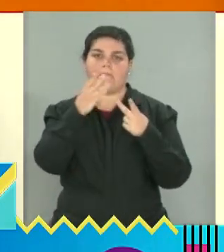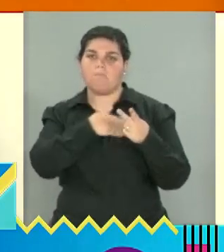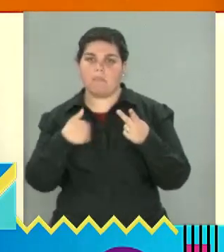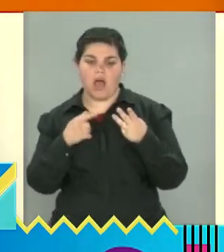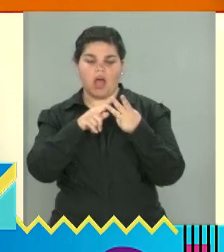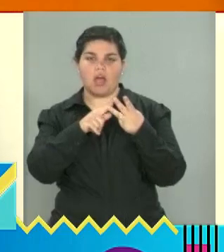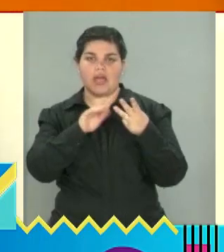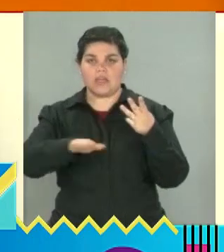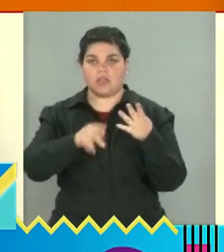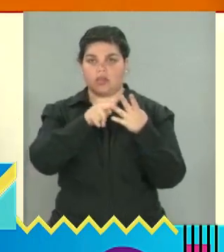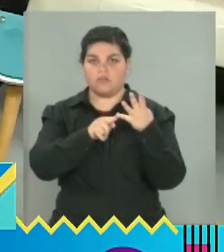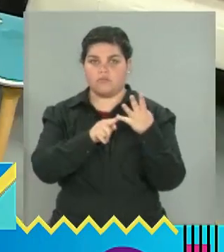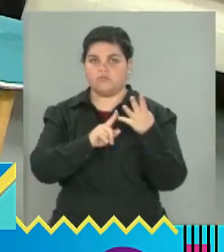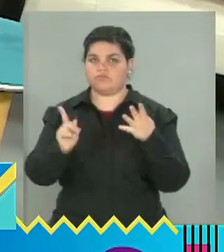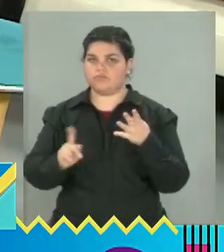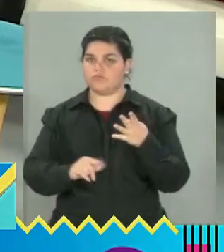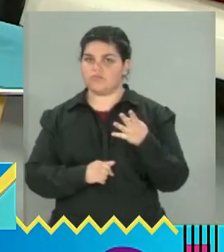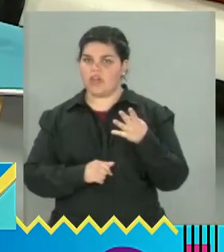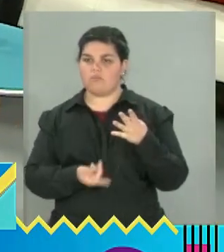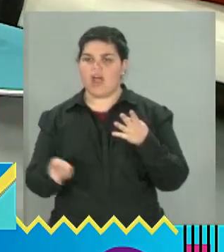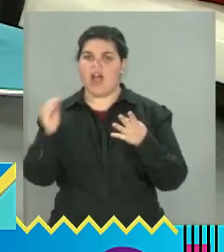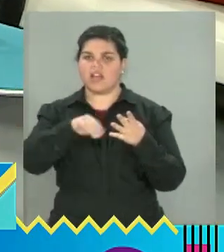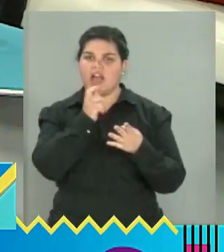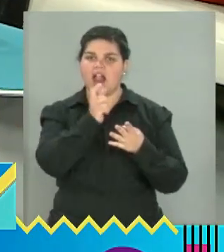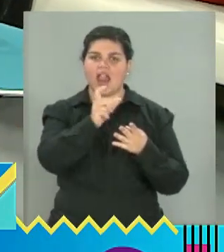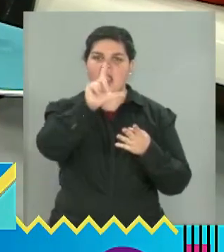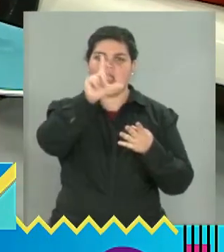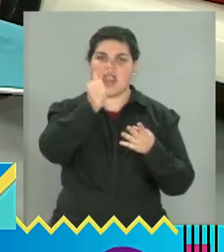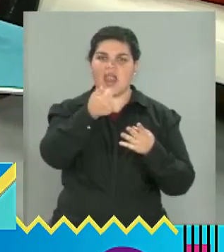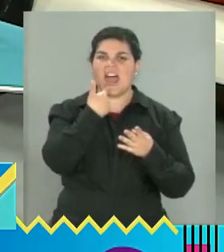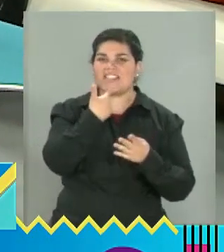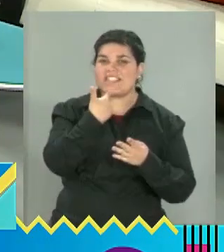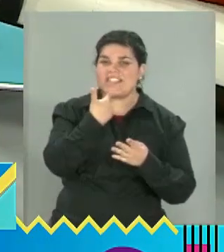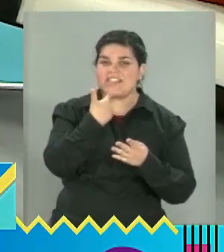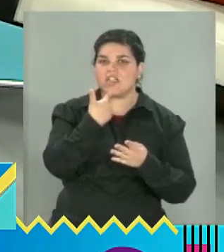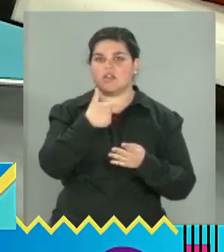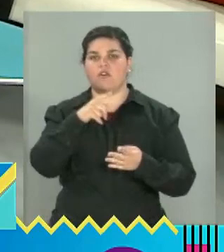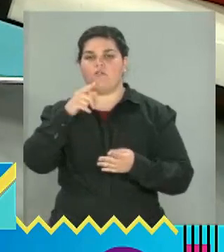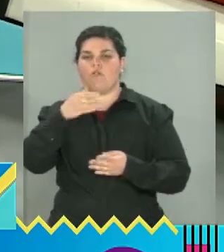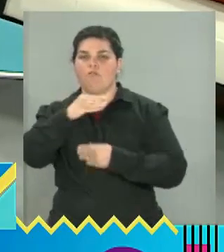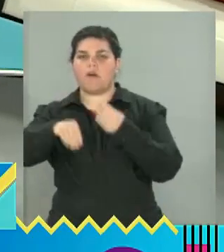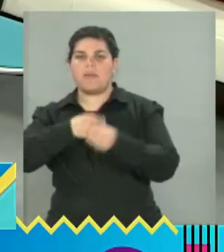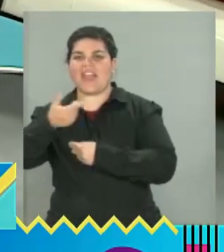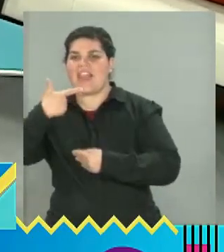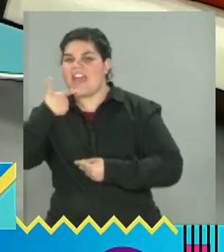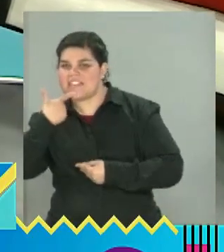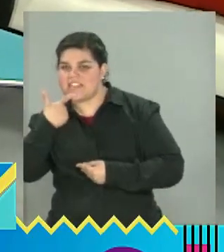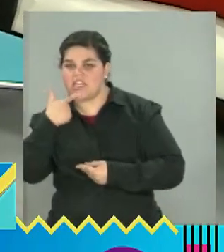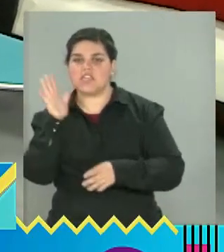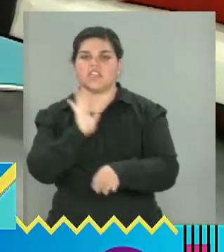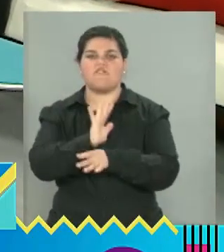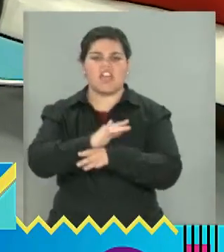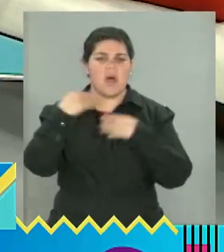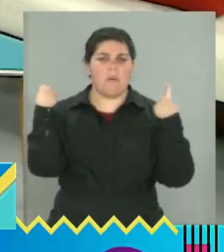cambiado, agregamos 2 S, pero cambia totalmente la concepción desde dónde se toma la familia y desde dónde se trabaja con las